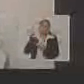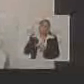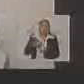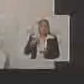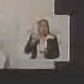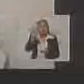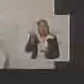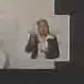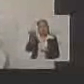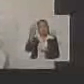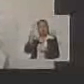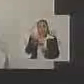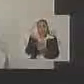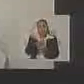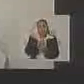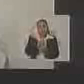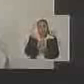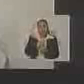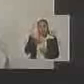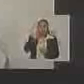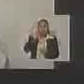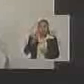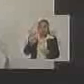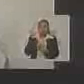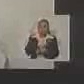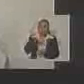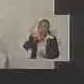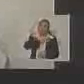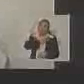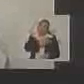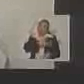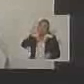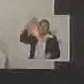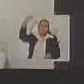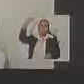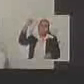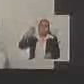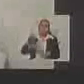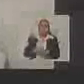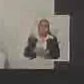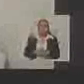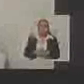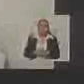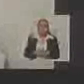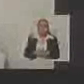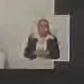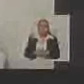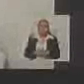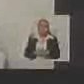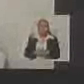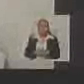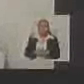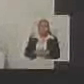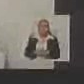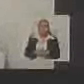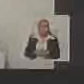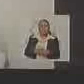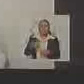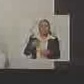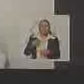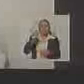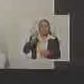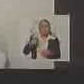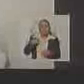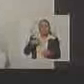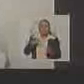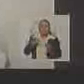ti a que veamos el cambio que está sucediendo en España, que realmente los ciudadanos, que realmente somos ciudadanos Partido